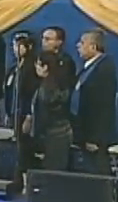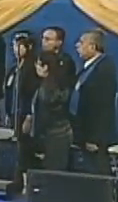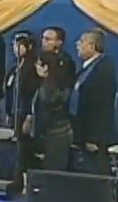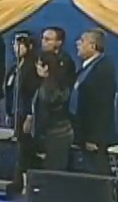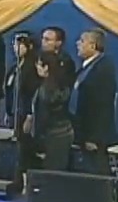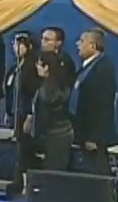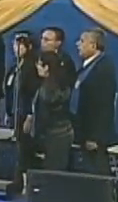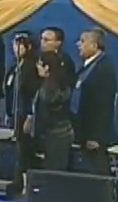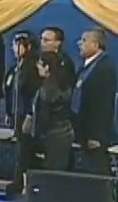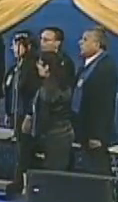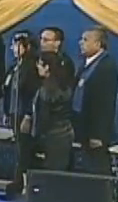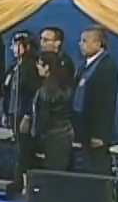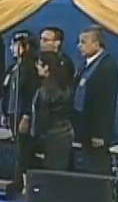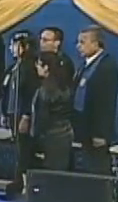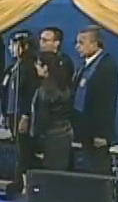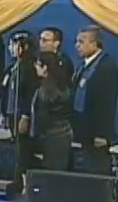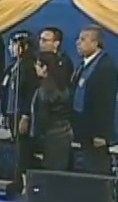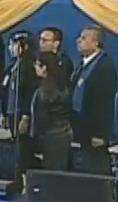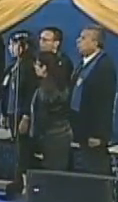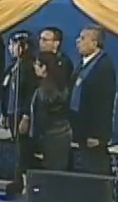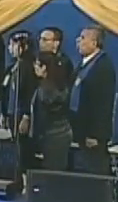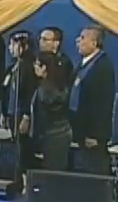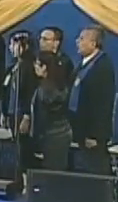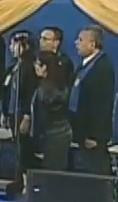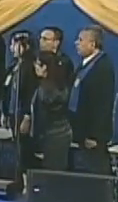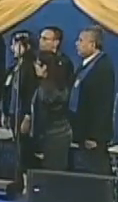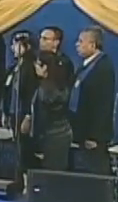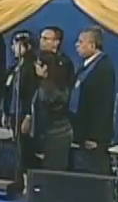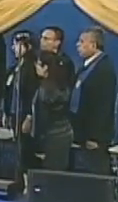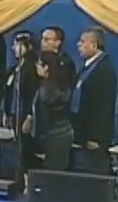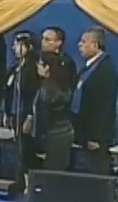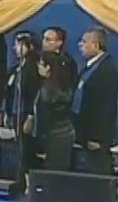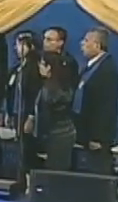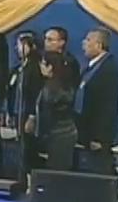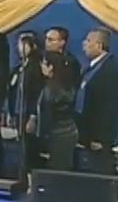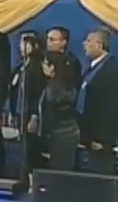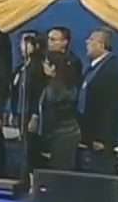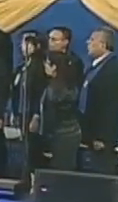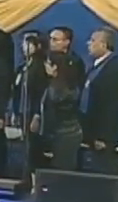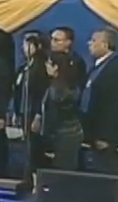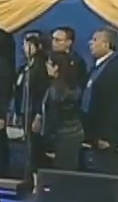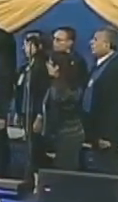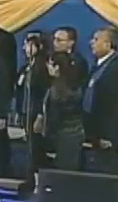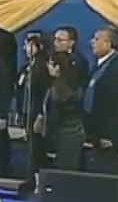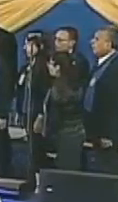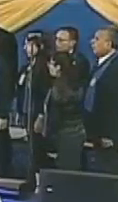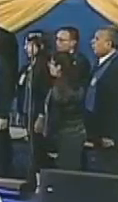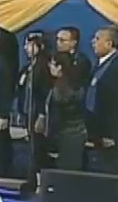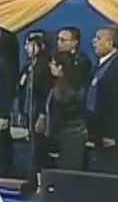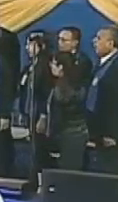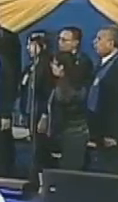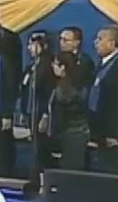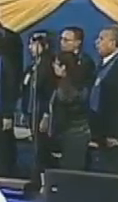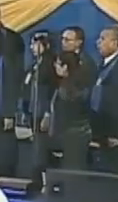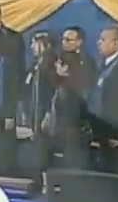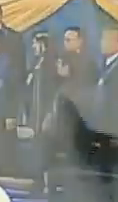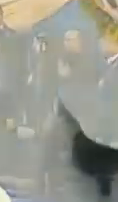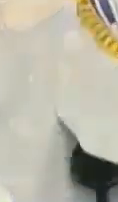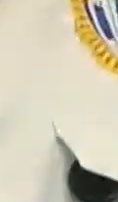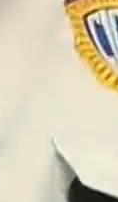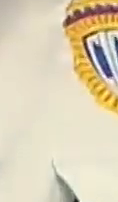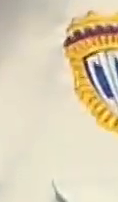lanzó, la ley respetando la virtud y honor. Gloria al bravo pueblo que